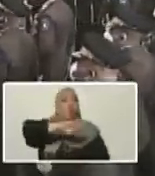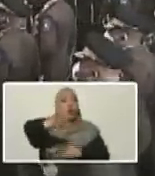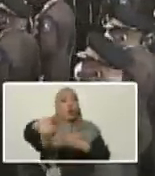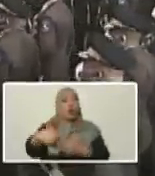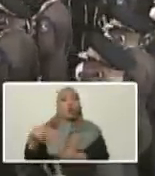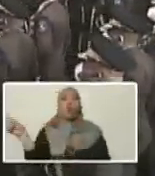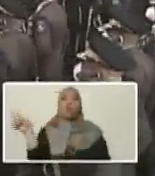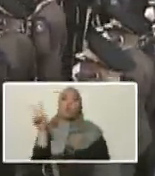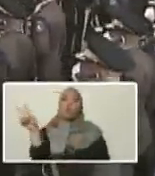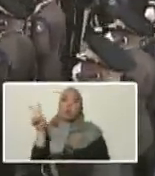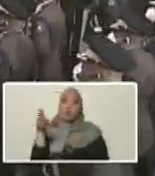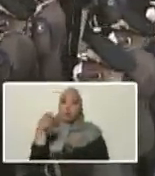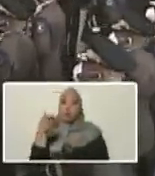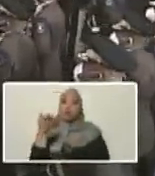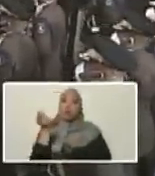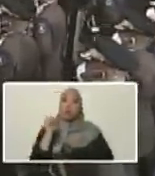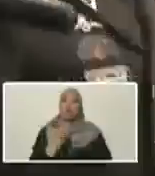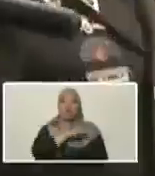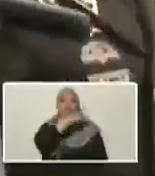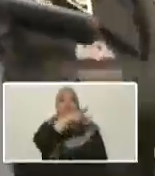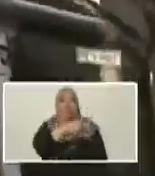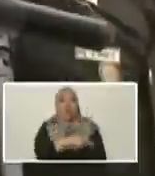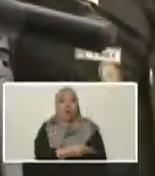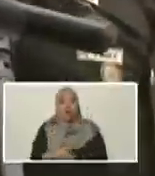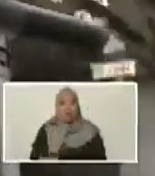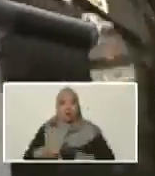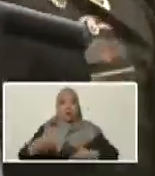de gallardía, de custodia de la paz.